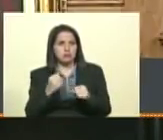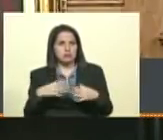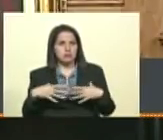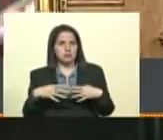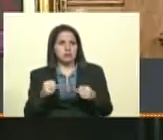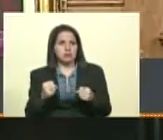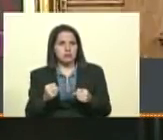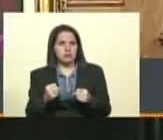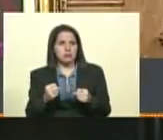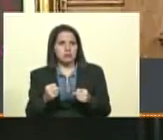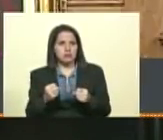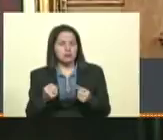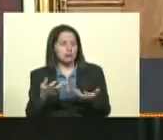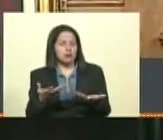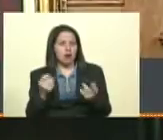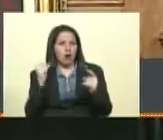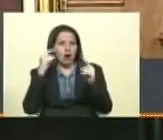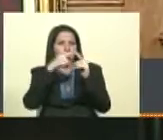La salud.